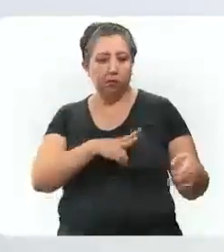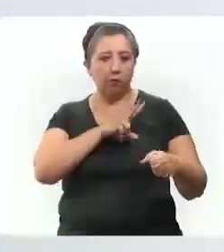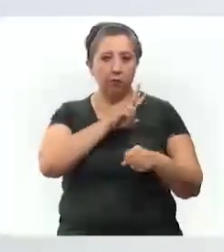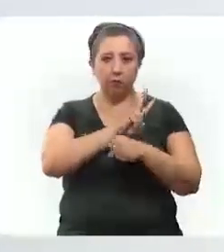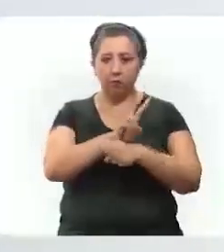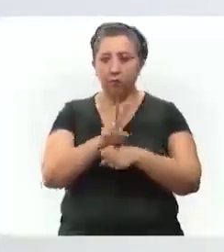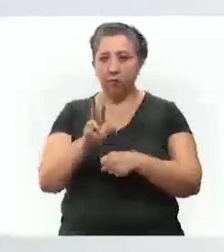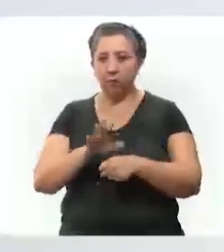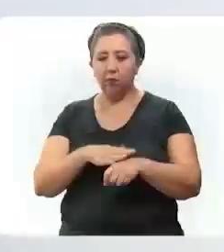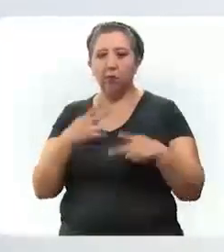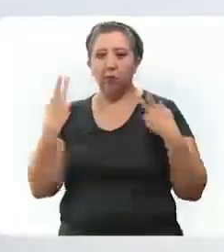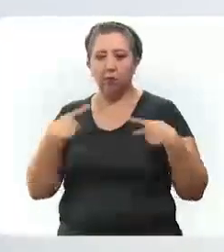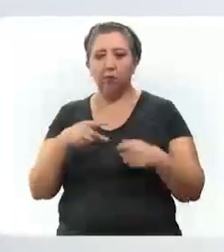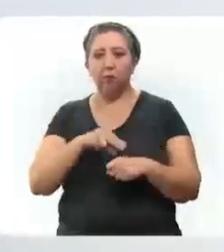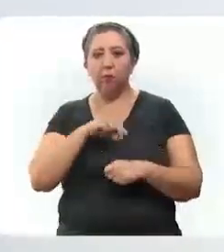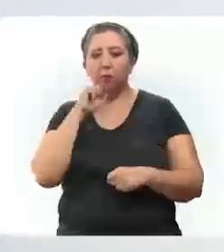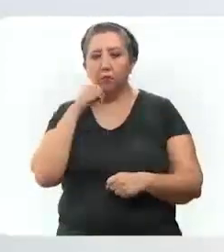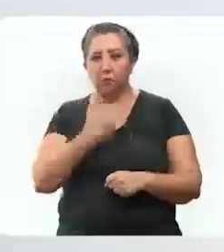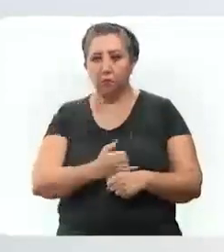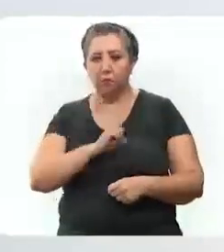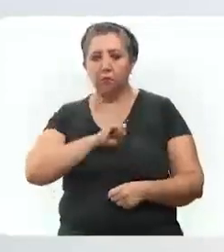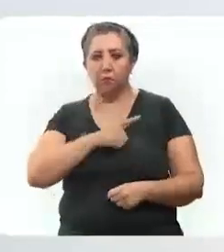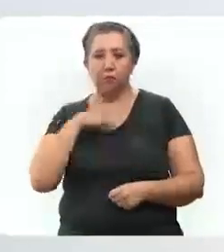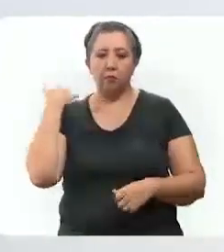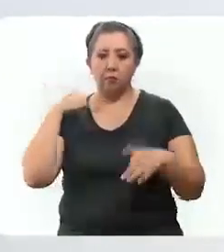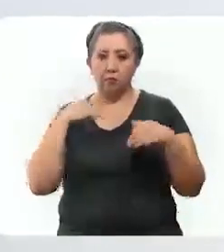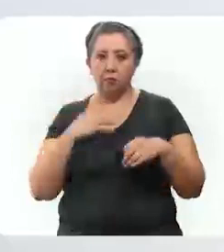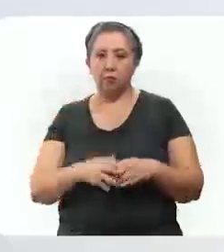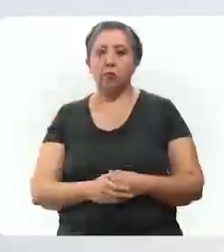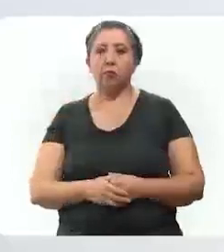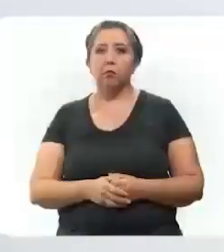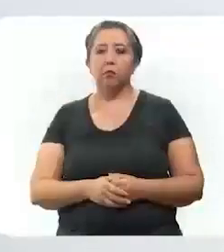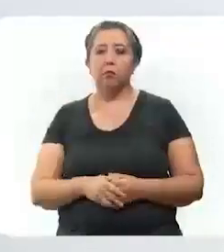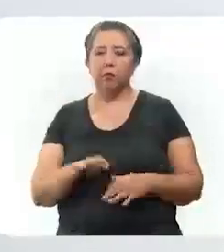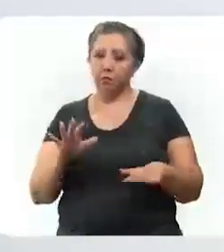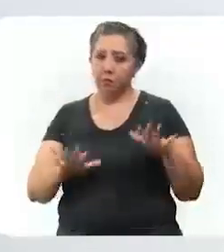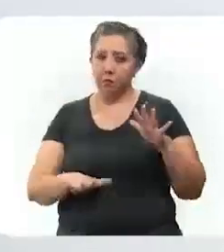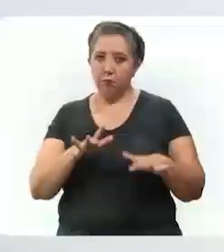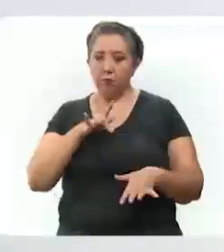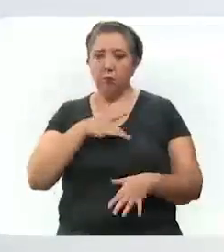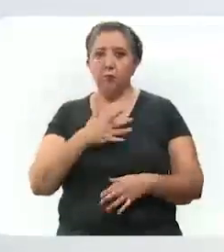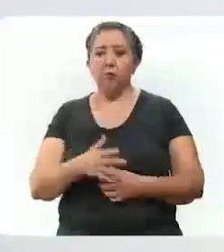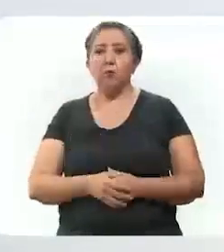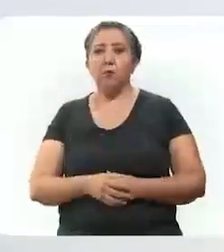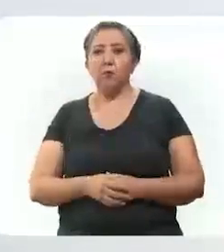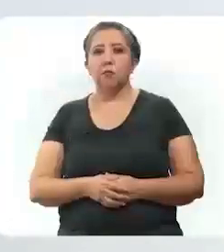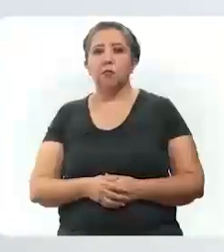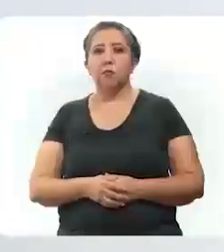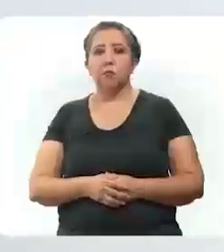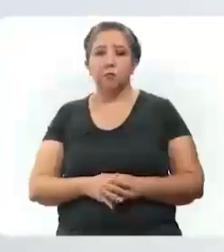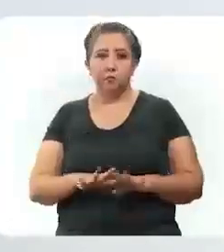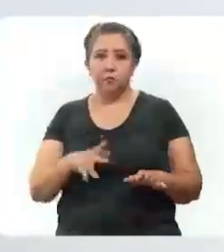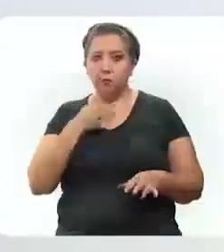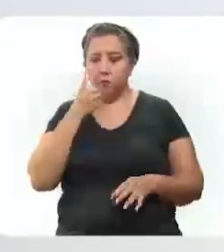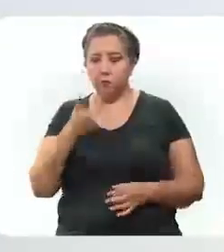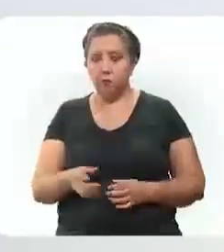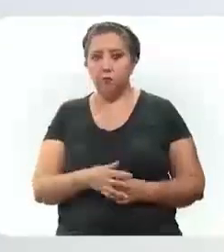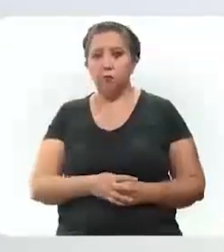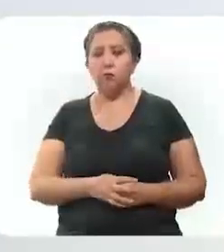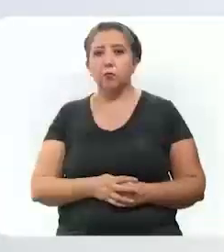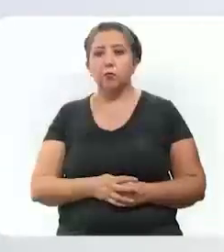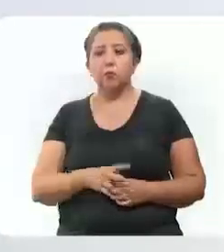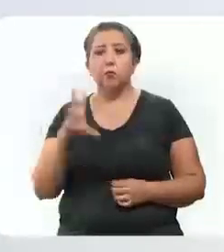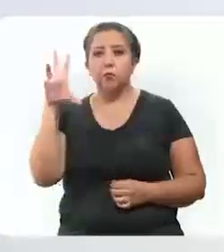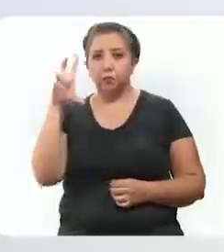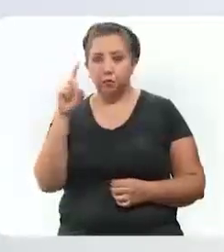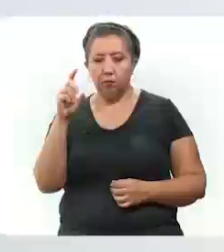aislados, monitoreados por personal médico de los servicios de salud de Yucatán. Presentan síntomas leves. Como ya se mencionó,